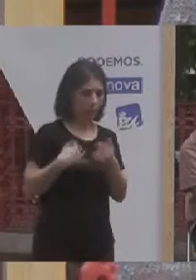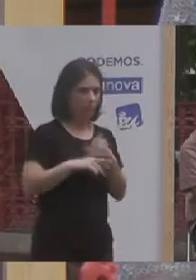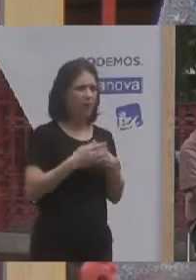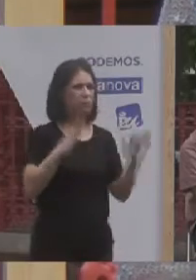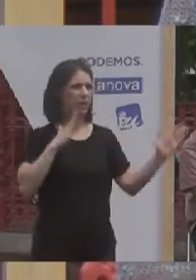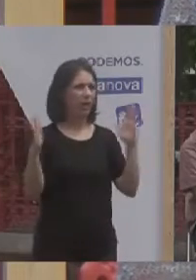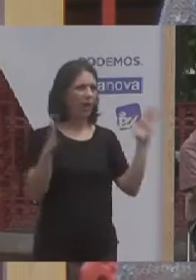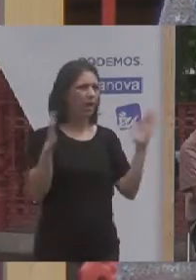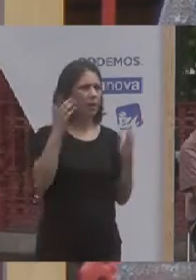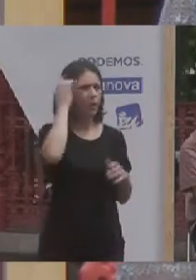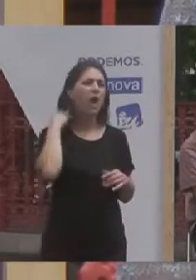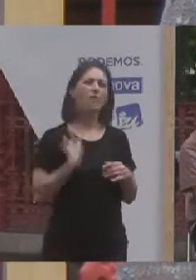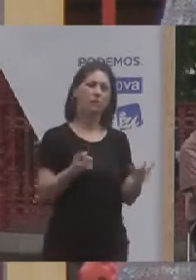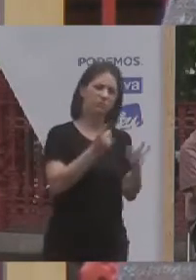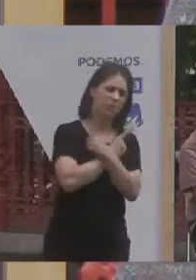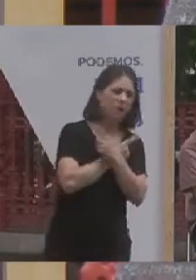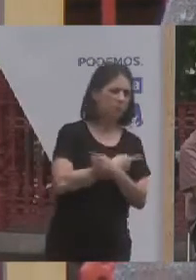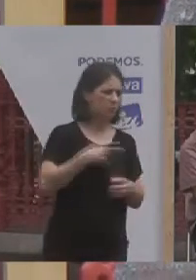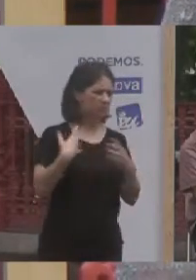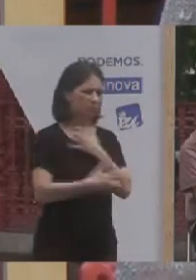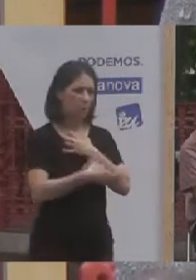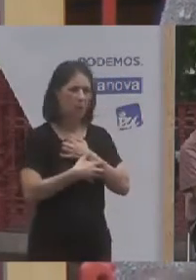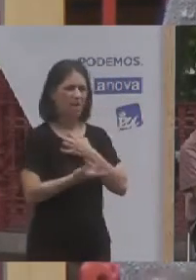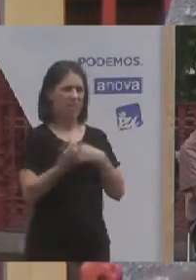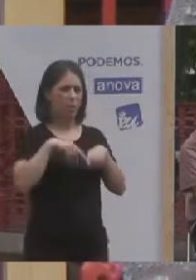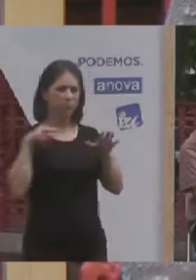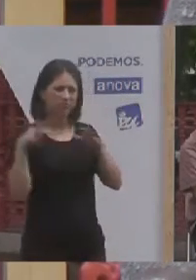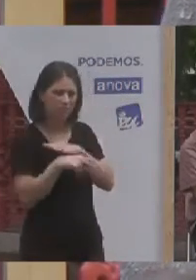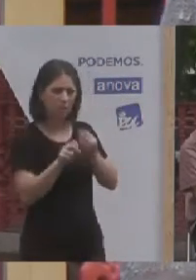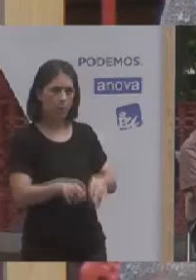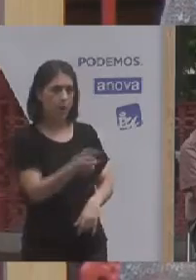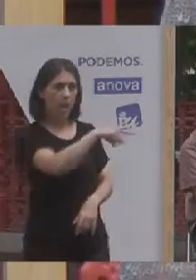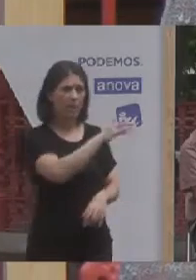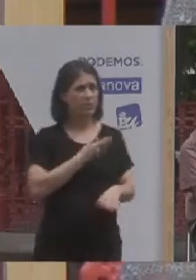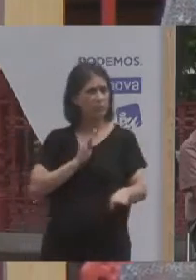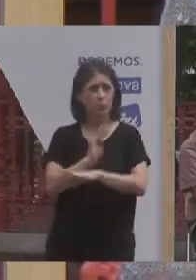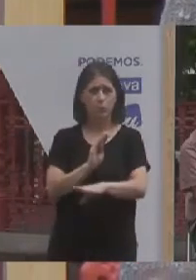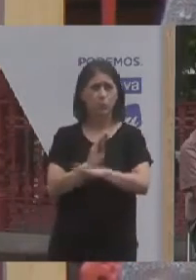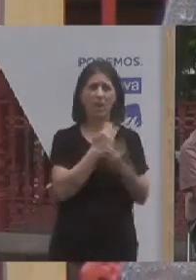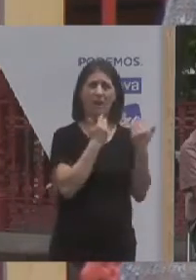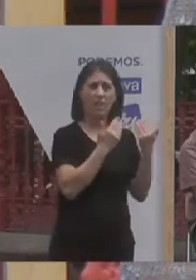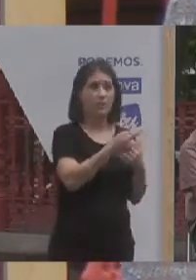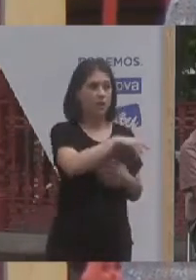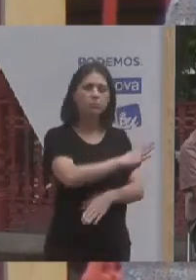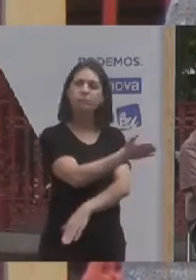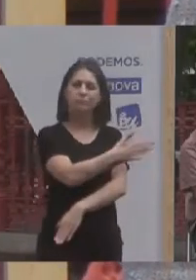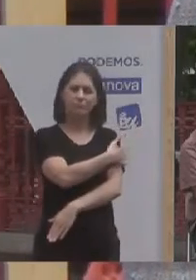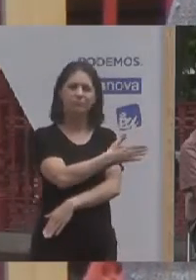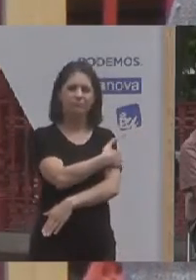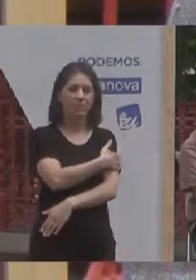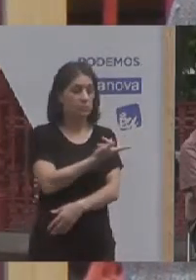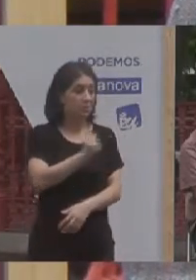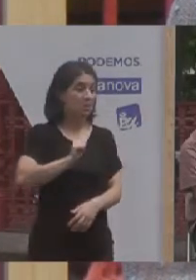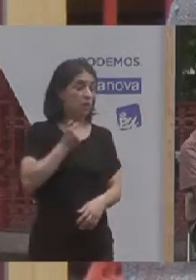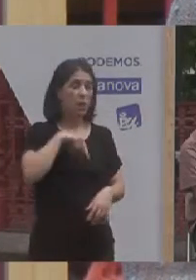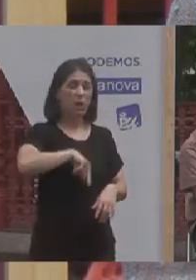neste drama de desemprego, de precariedade, de recortes, e que por iso eles teñen que acompañarnos, e por iso non é